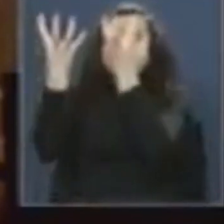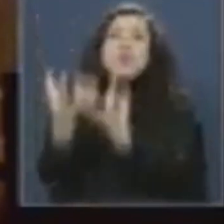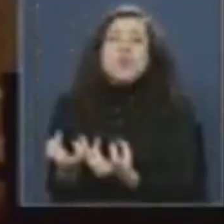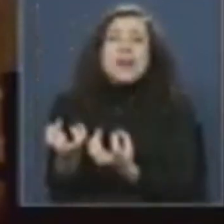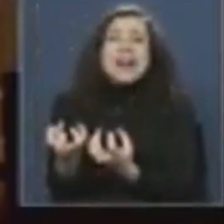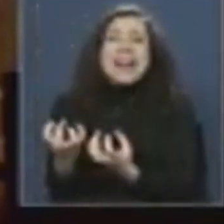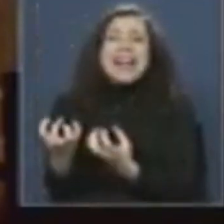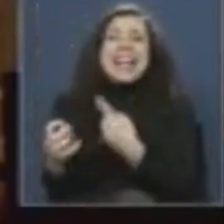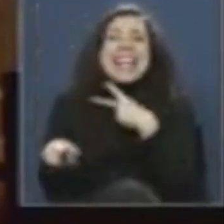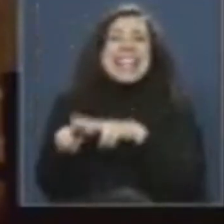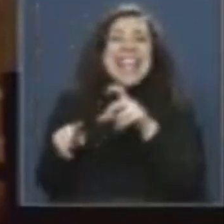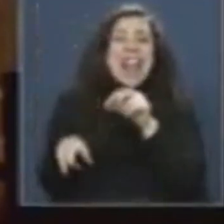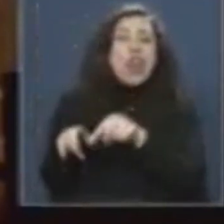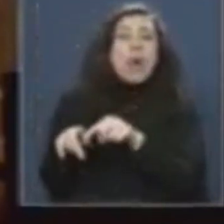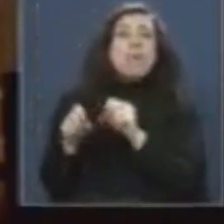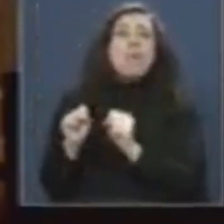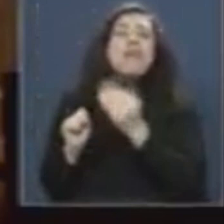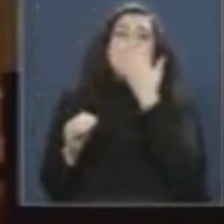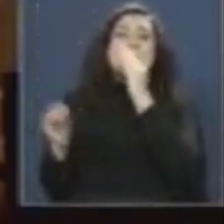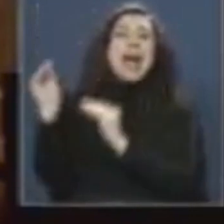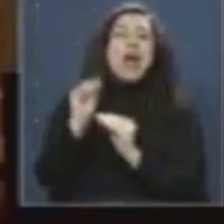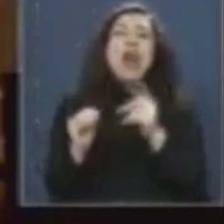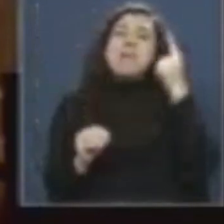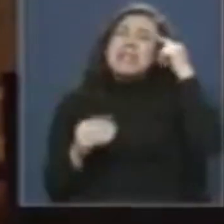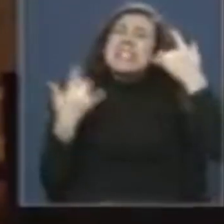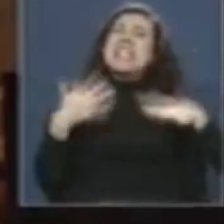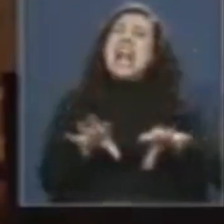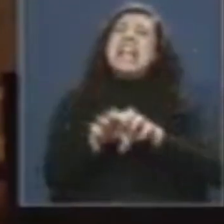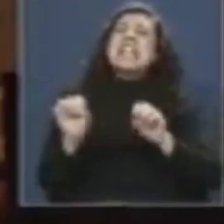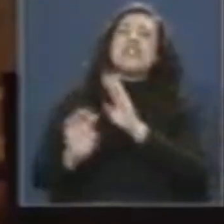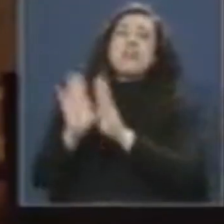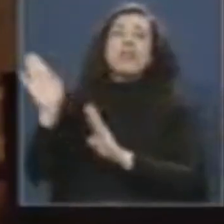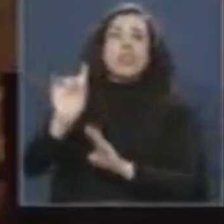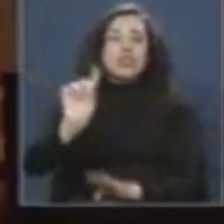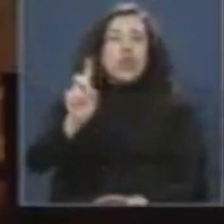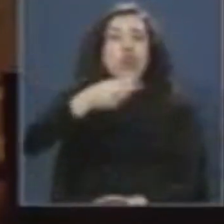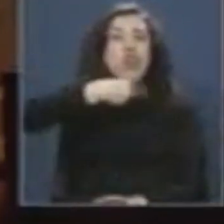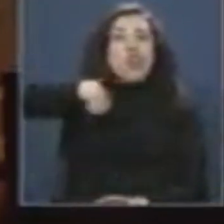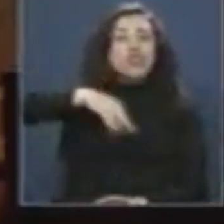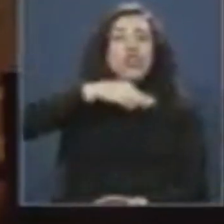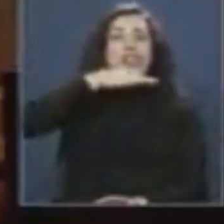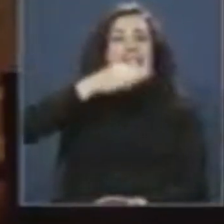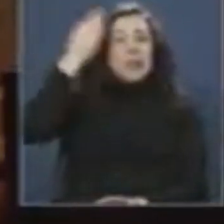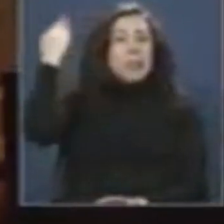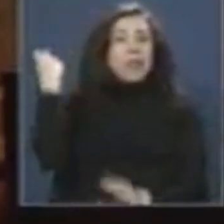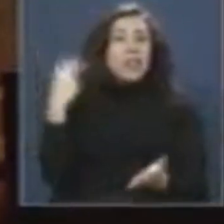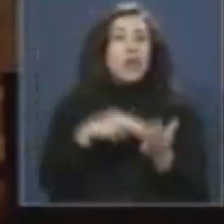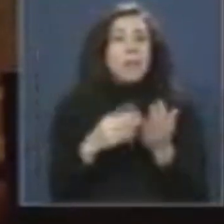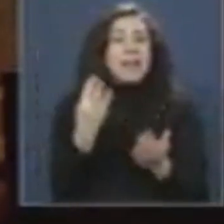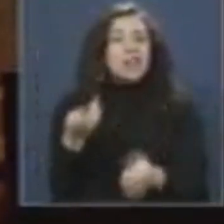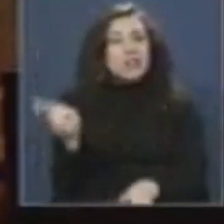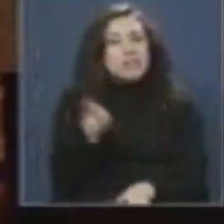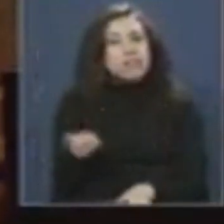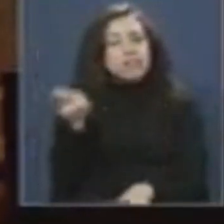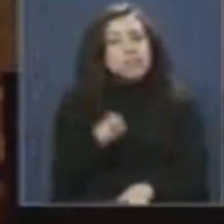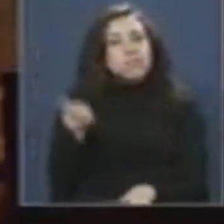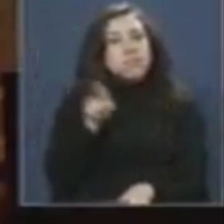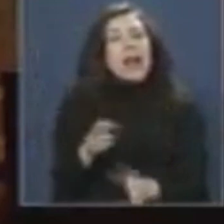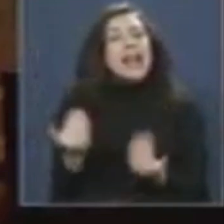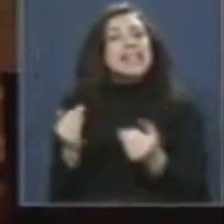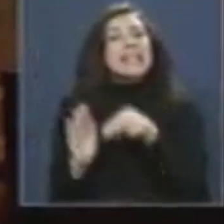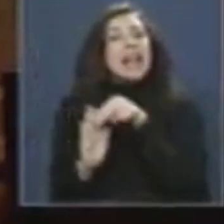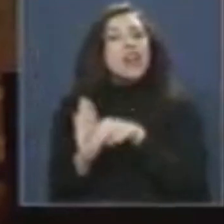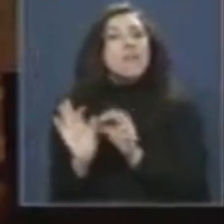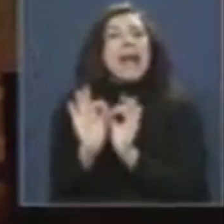existente, que se podrá mejorar seguramente, ya hay protección. Lo que nosotros estamos diciendo desde el 2014 insistentemente es que se requiere una